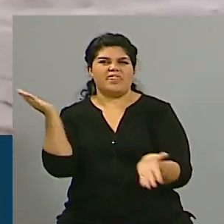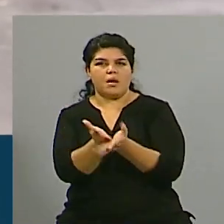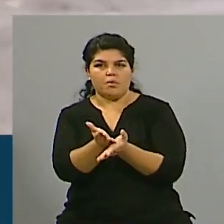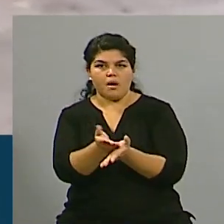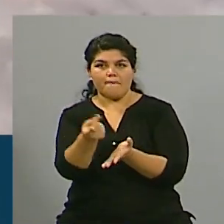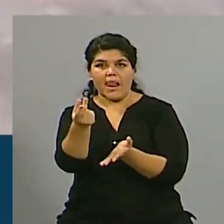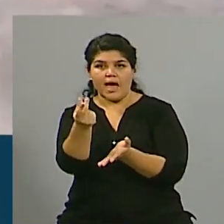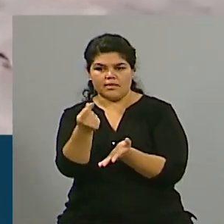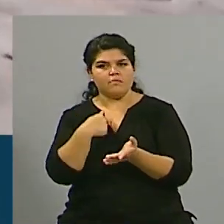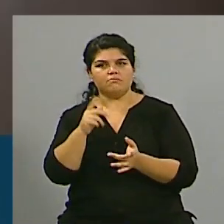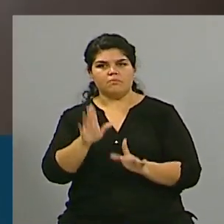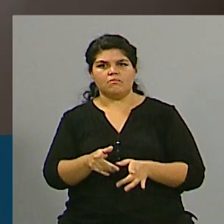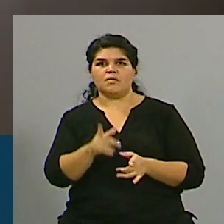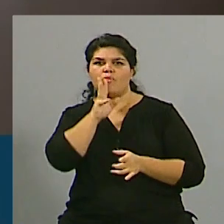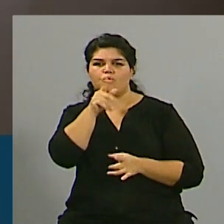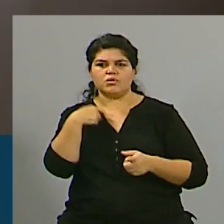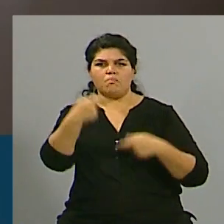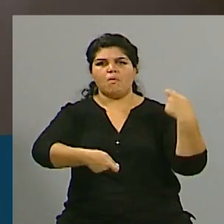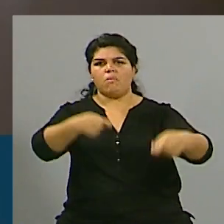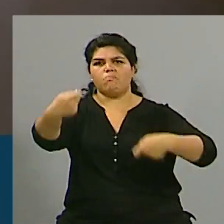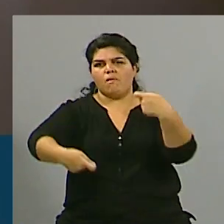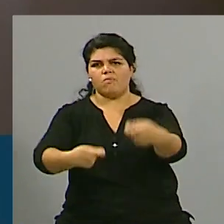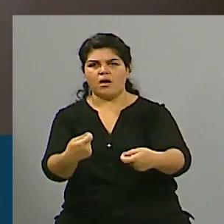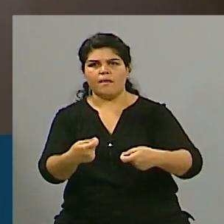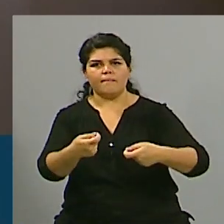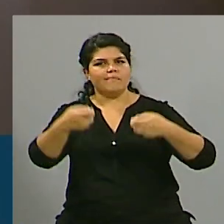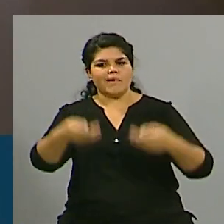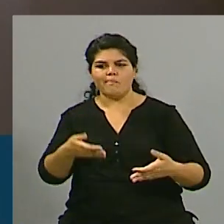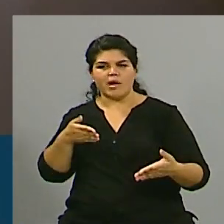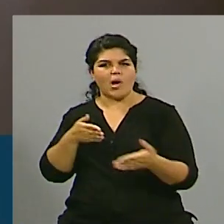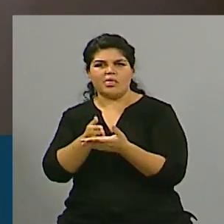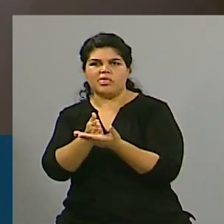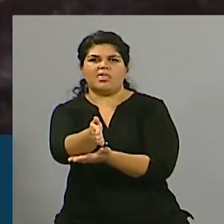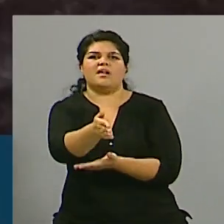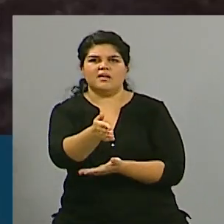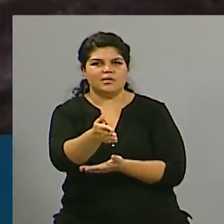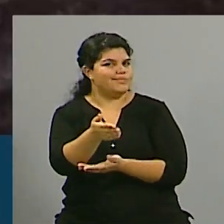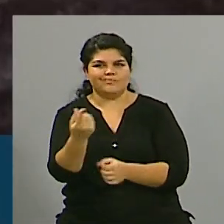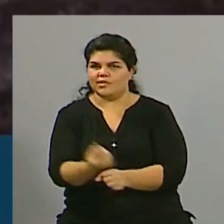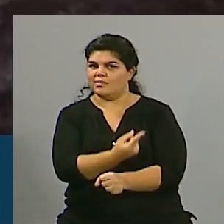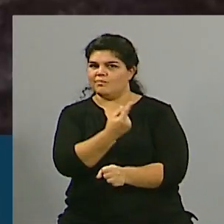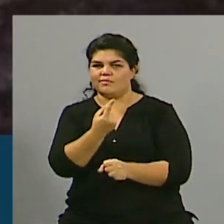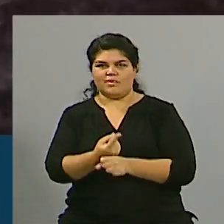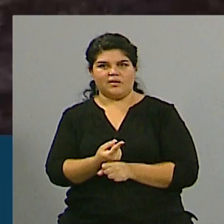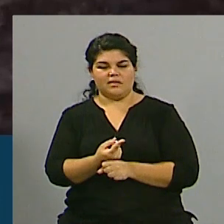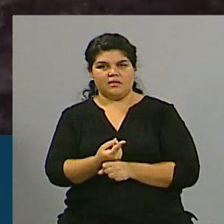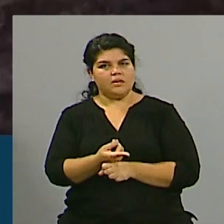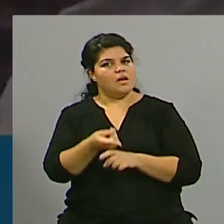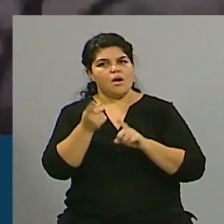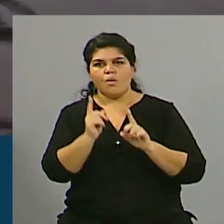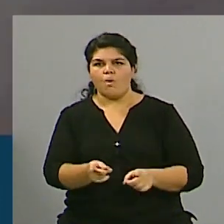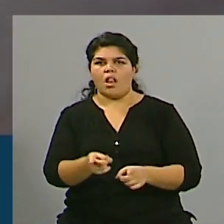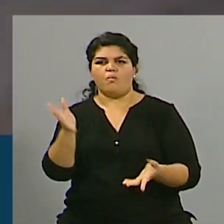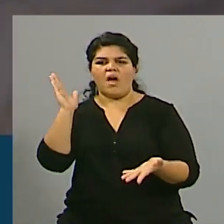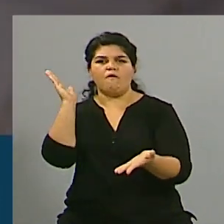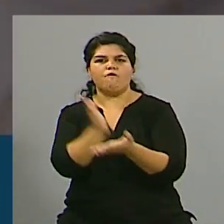una herramienta errónea, en el sentido de que no termina dando resultados, los resultados buscados. Terminan siendo sanciones